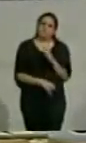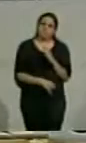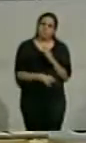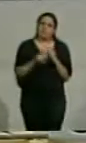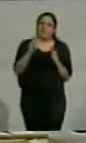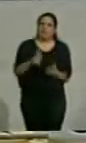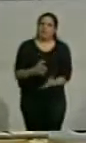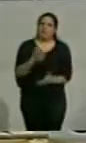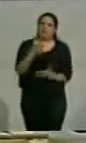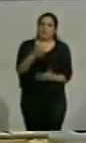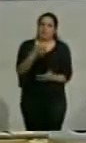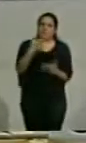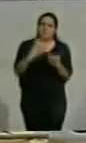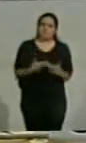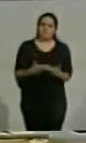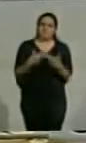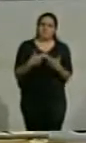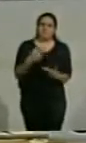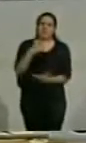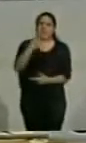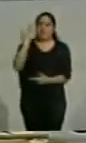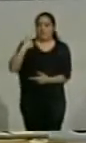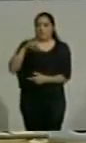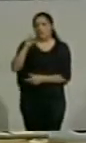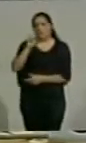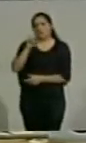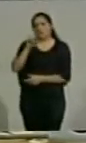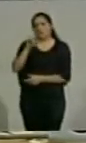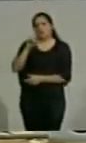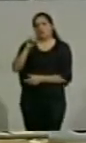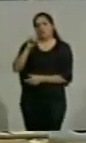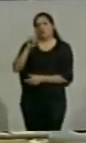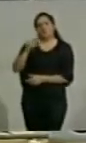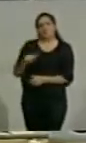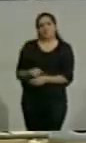dinero cuando ella estaba de senadora de la República.